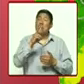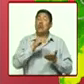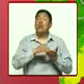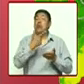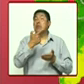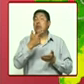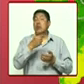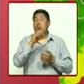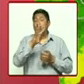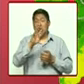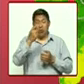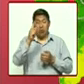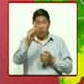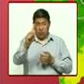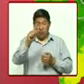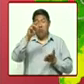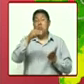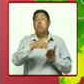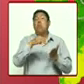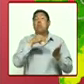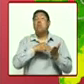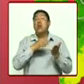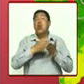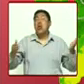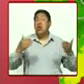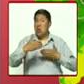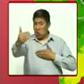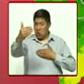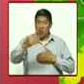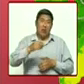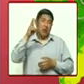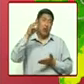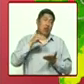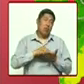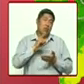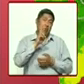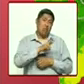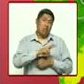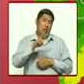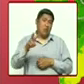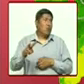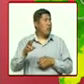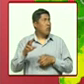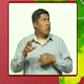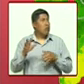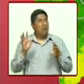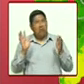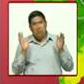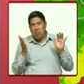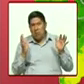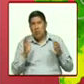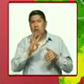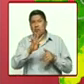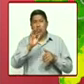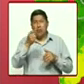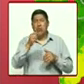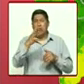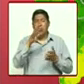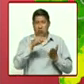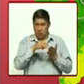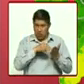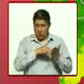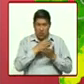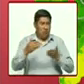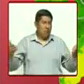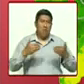2021, 4,1 millones de hectáreas. El 2022 seguía más o menos por las mismas cifras, 4,4 millones